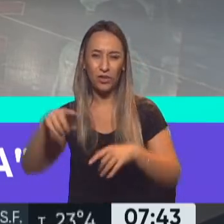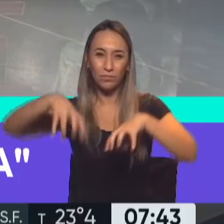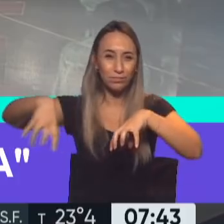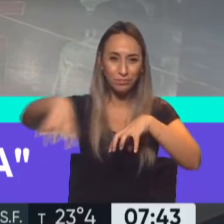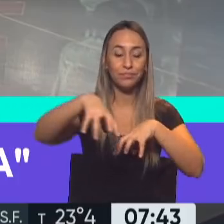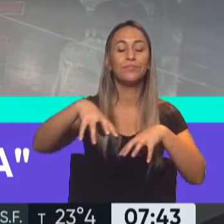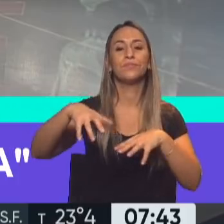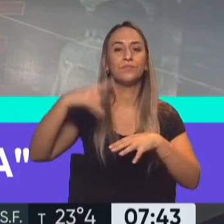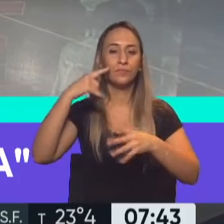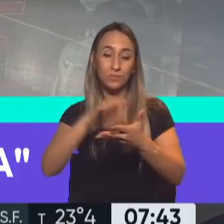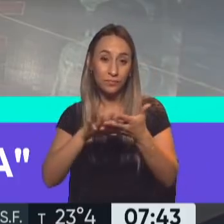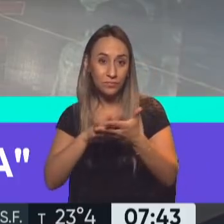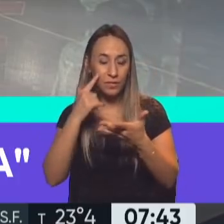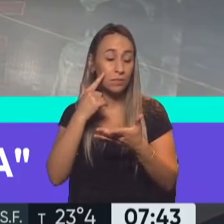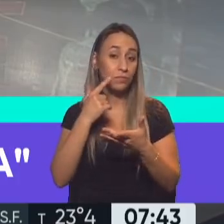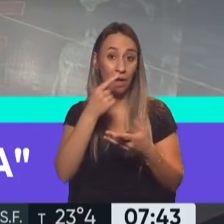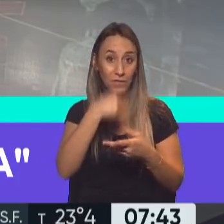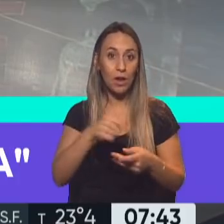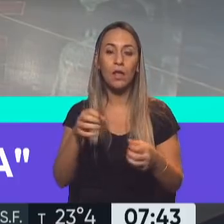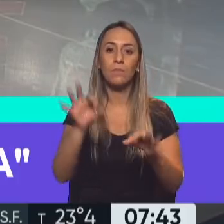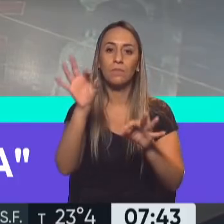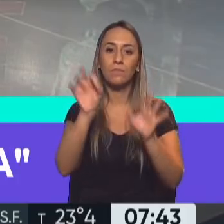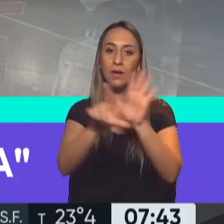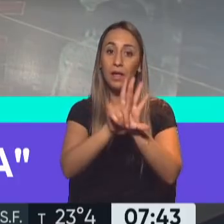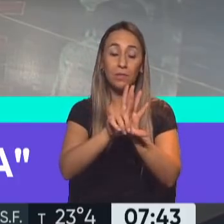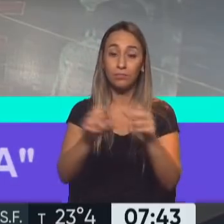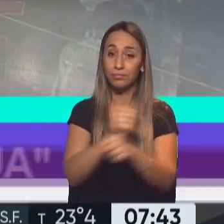lo que fue finalmente la promulgación de la ley. Gracias. Gracias a ustedes. Un saludo. Muchas